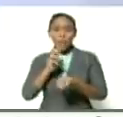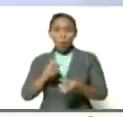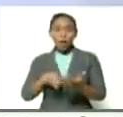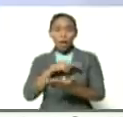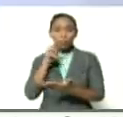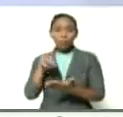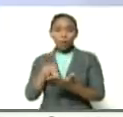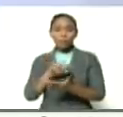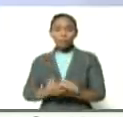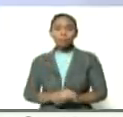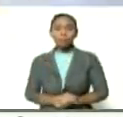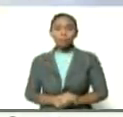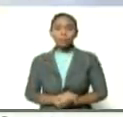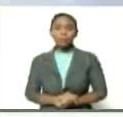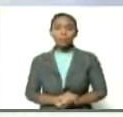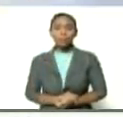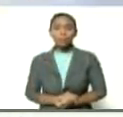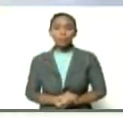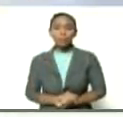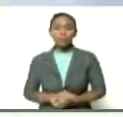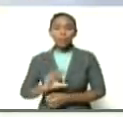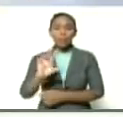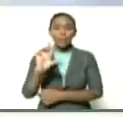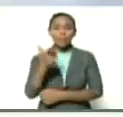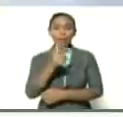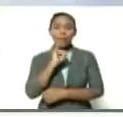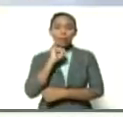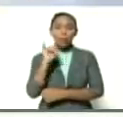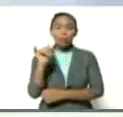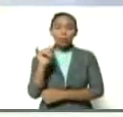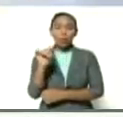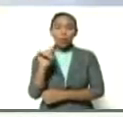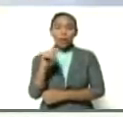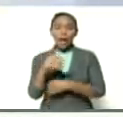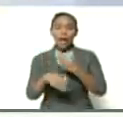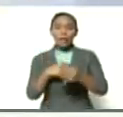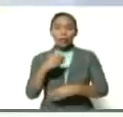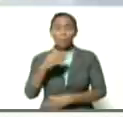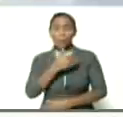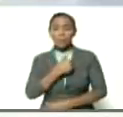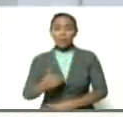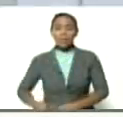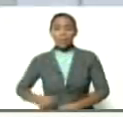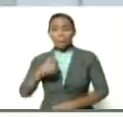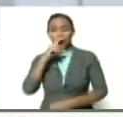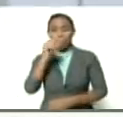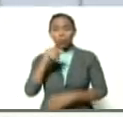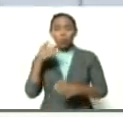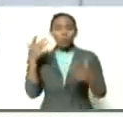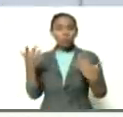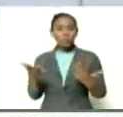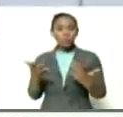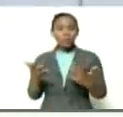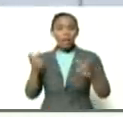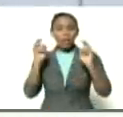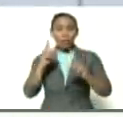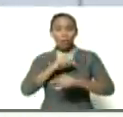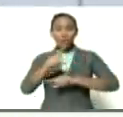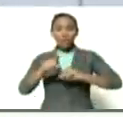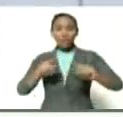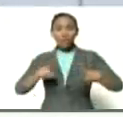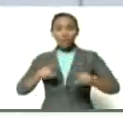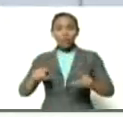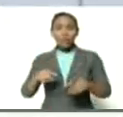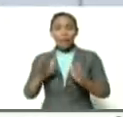nacional. El tercer anuncio que hizo el presidente Nicolás Maduro es la redireccionalidad